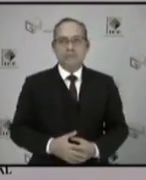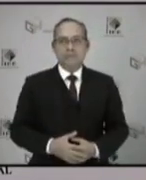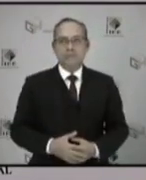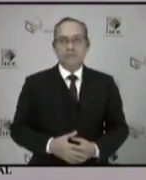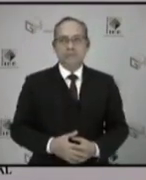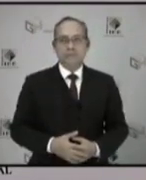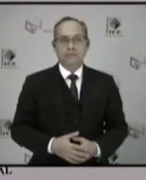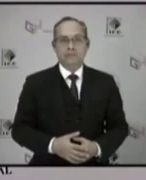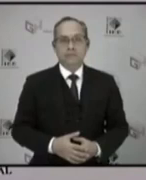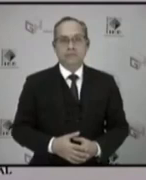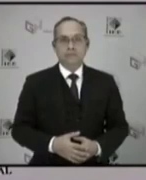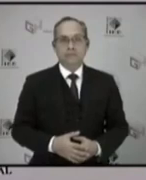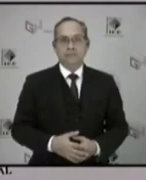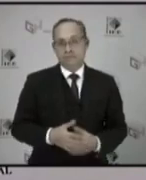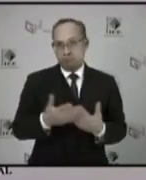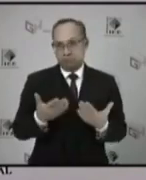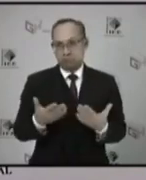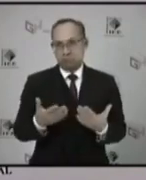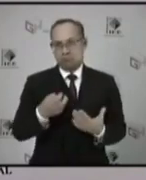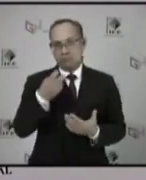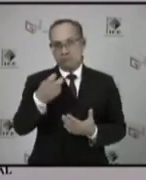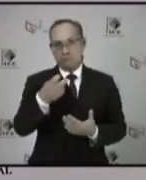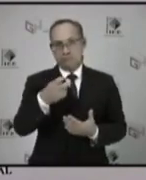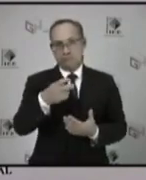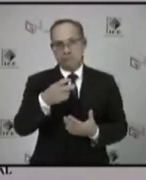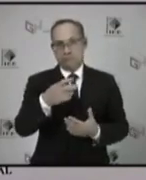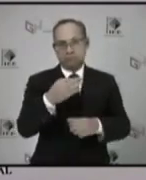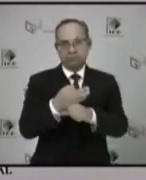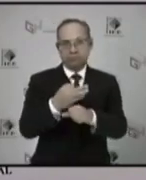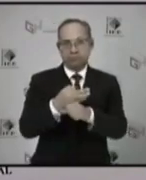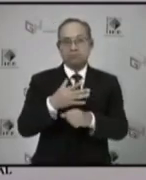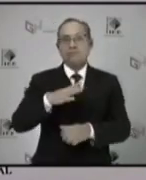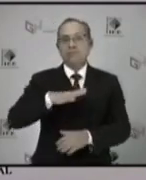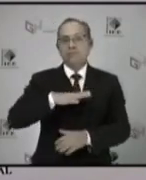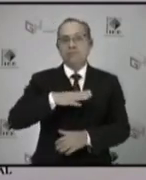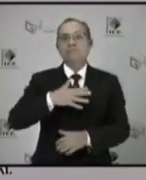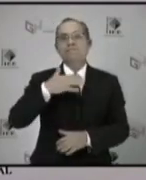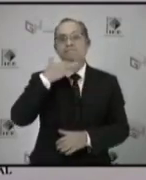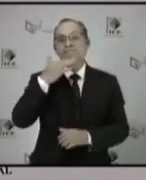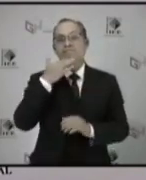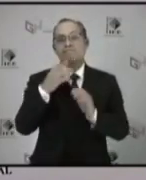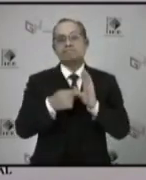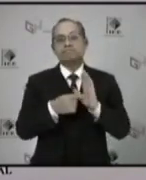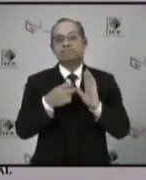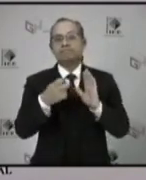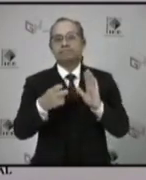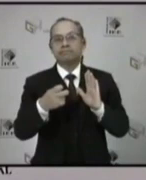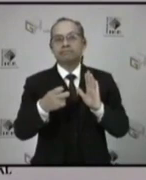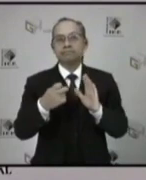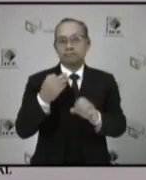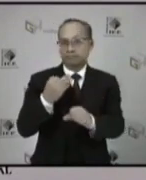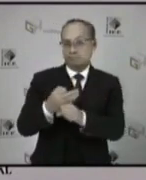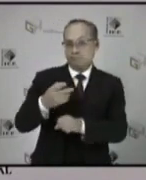Miren, paisanos, en corrupción hay mucho que decir, pero por si fuera poco.